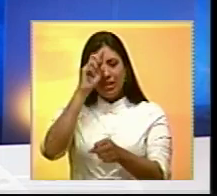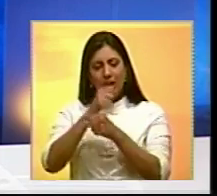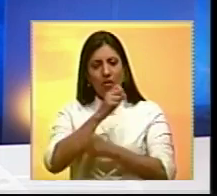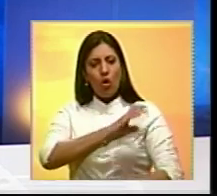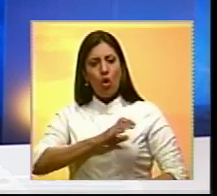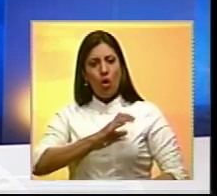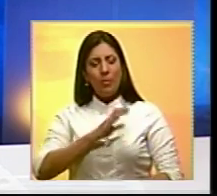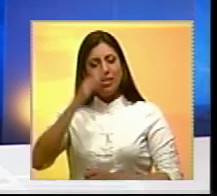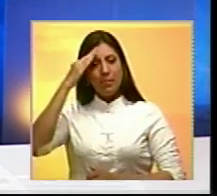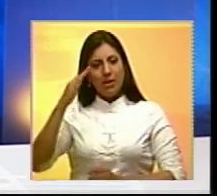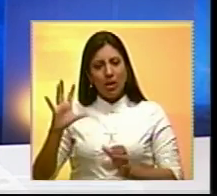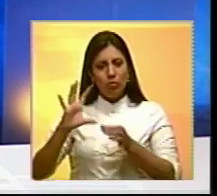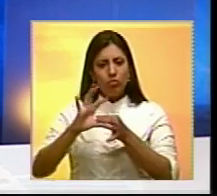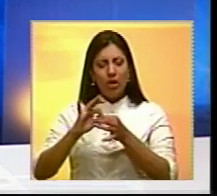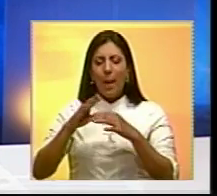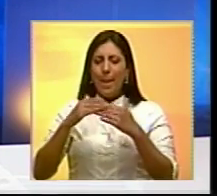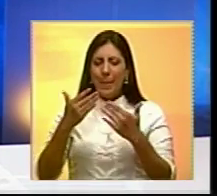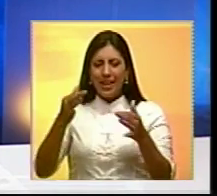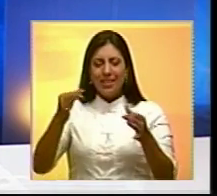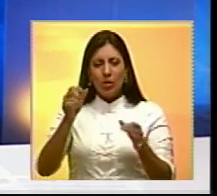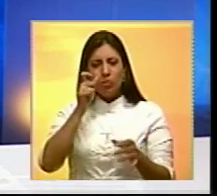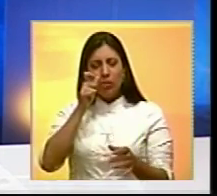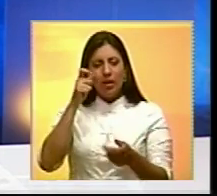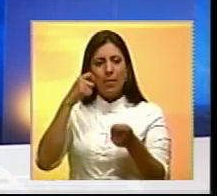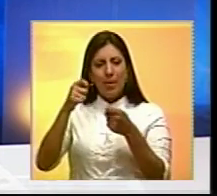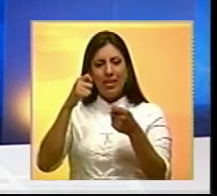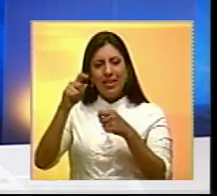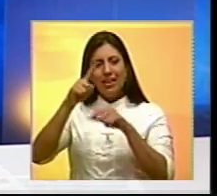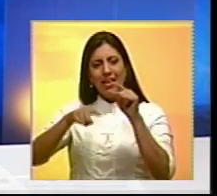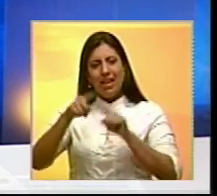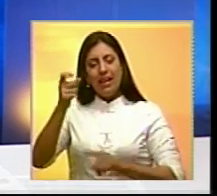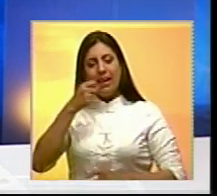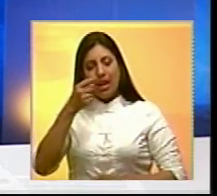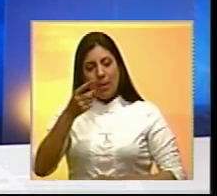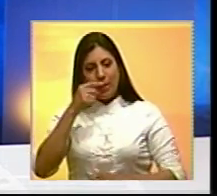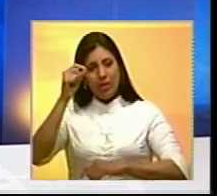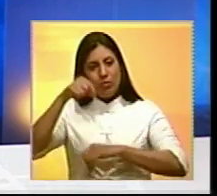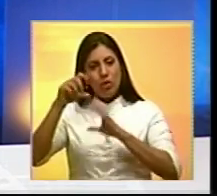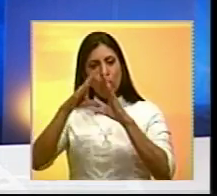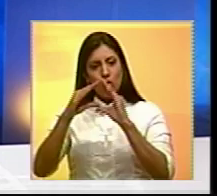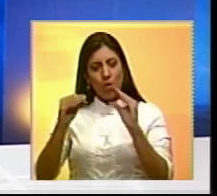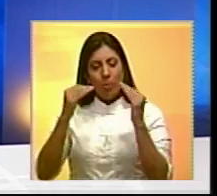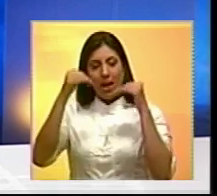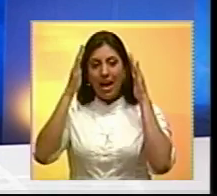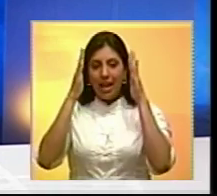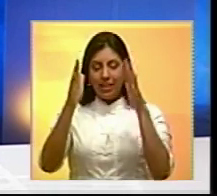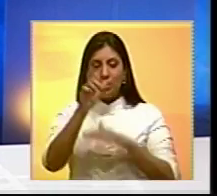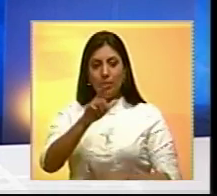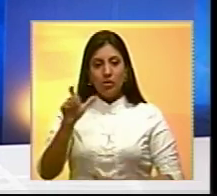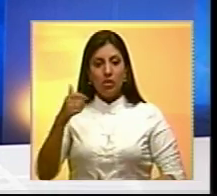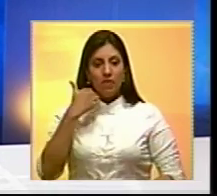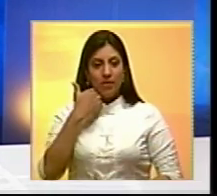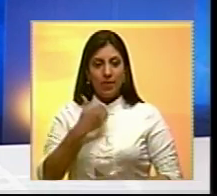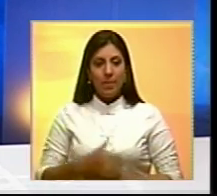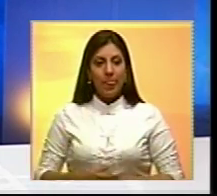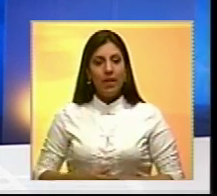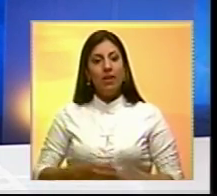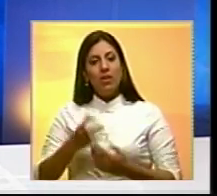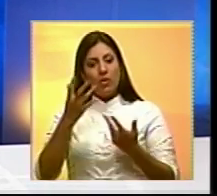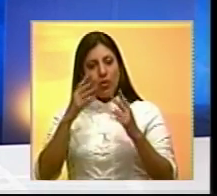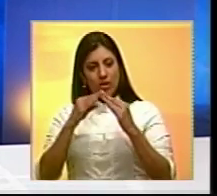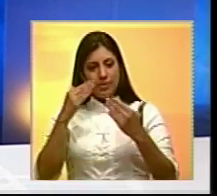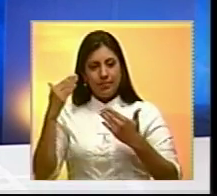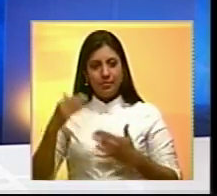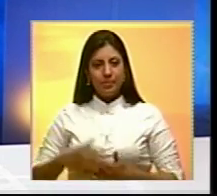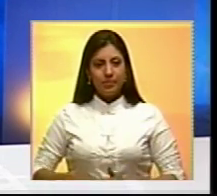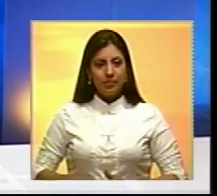comités cívico-militares para garantizar el suministro de insumos médicos y medicinas para la adecuada atención de los pacientes. Eliezer Hernández